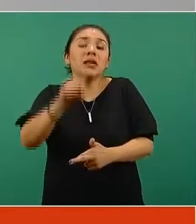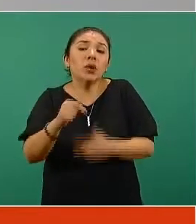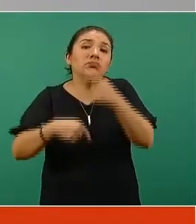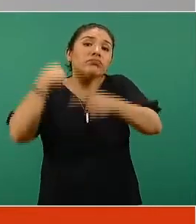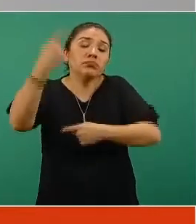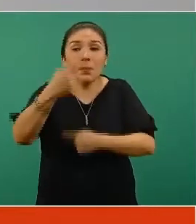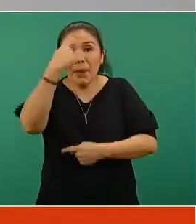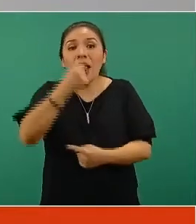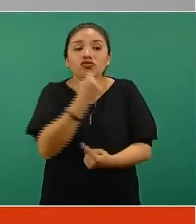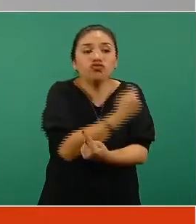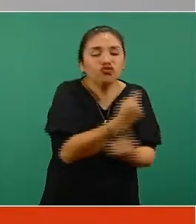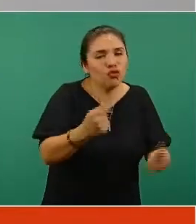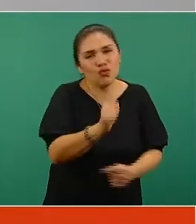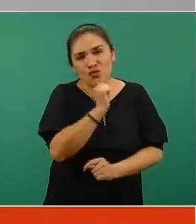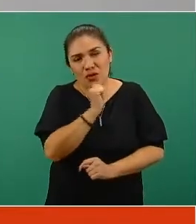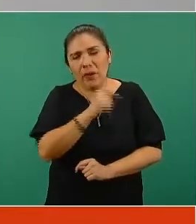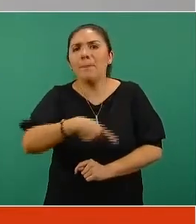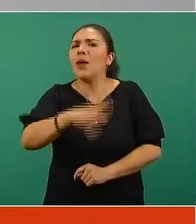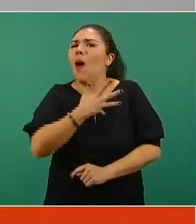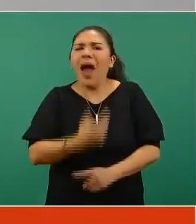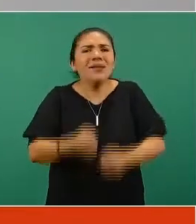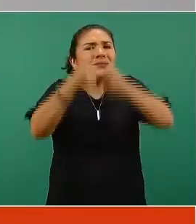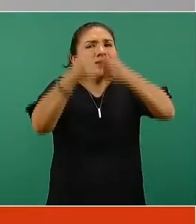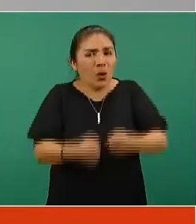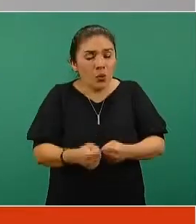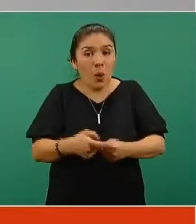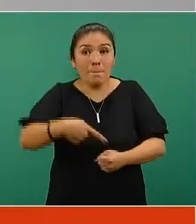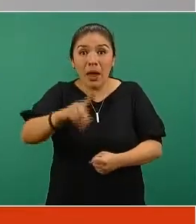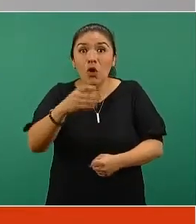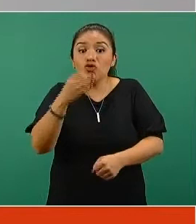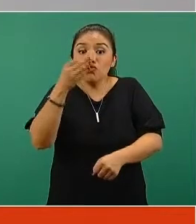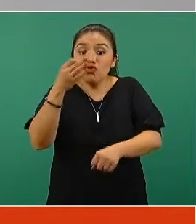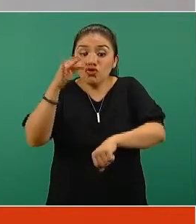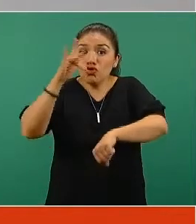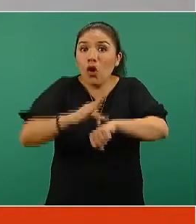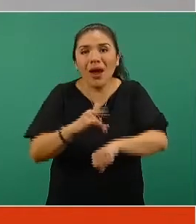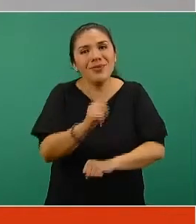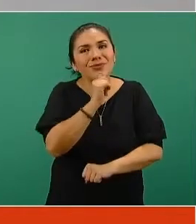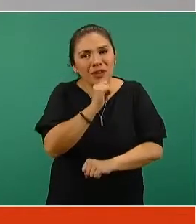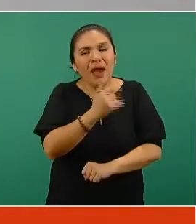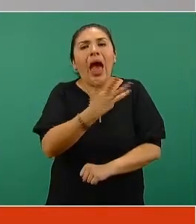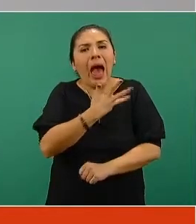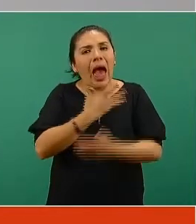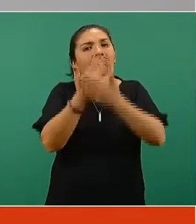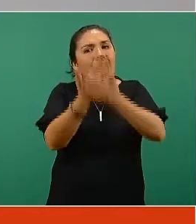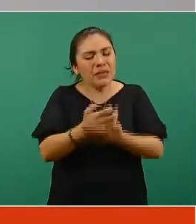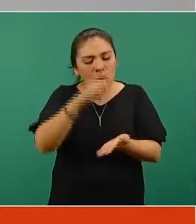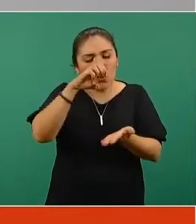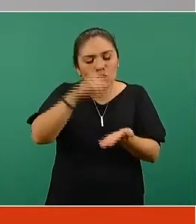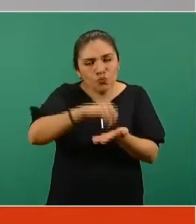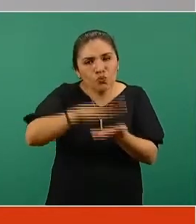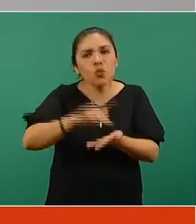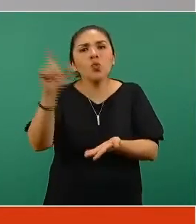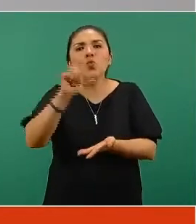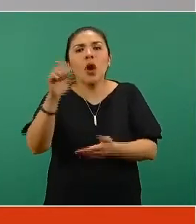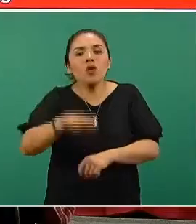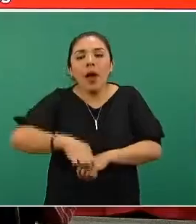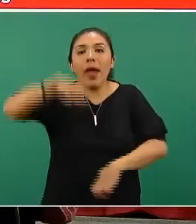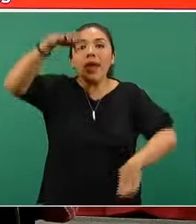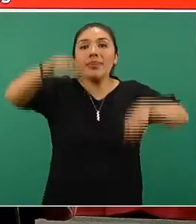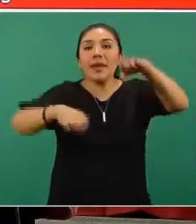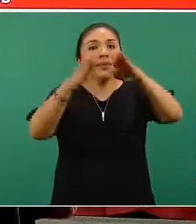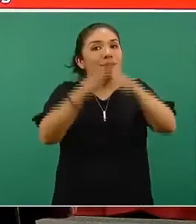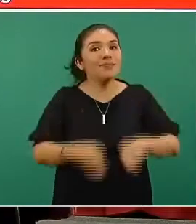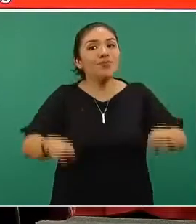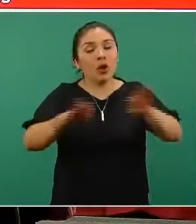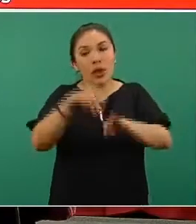la población infantil, pero están aseguradas, pero todavía no son los turnos. Hay un turno programado por edad como el eje primario